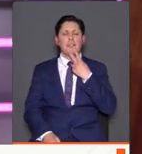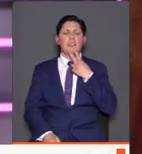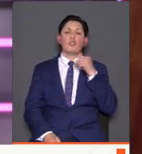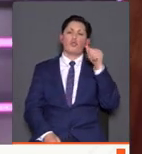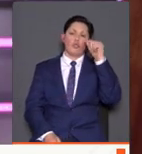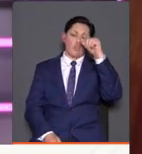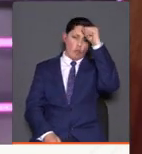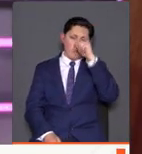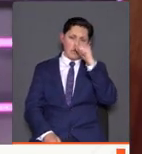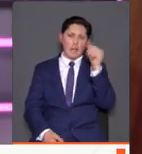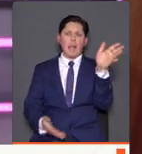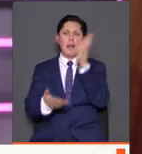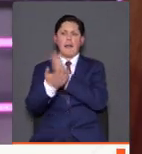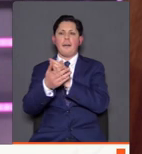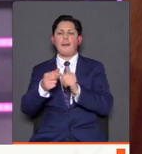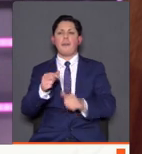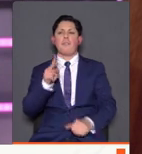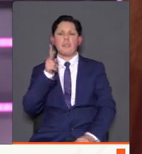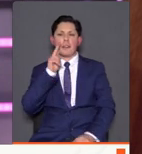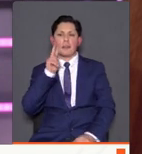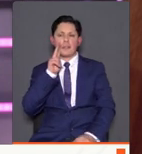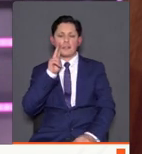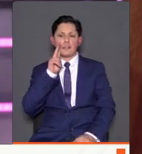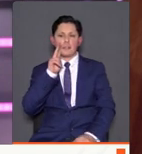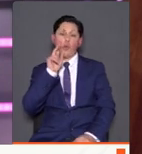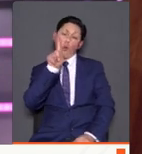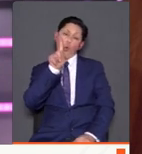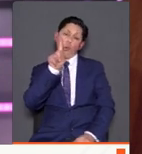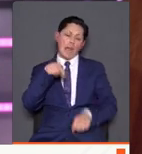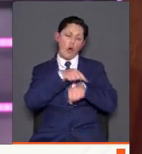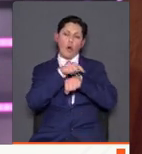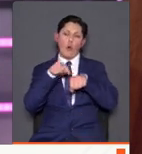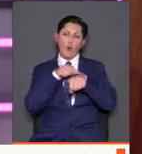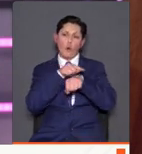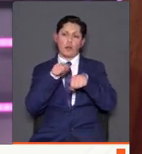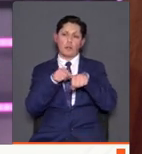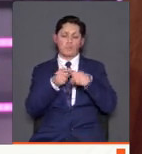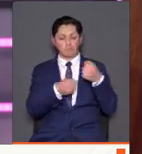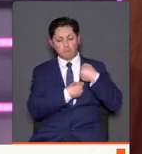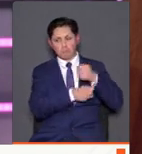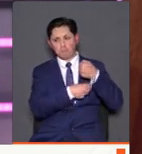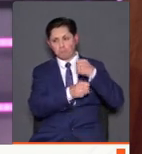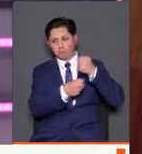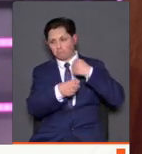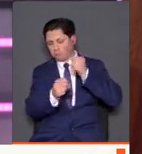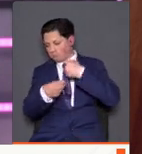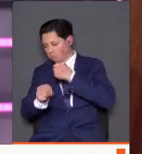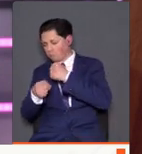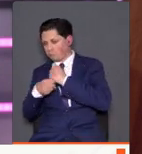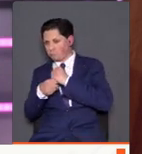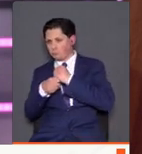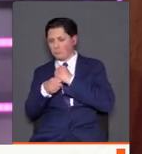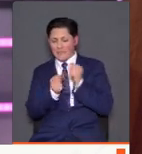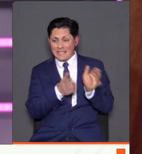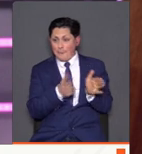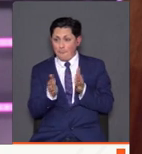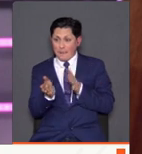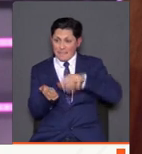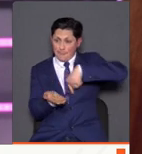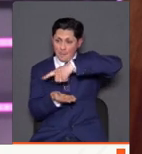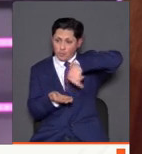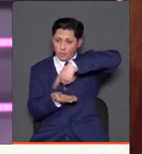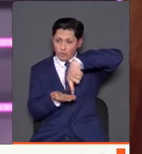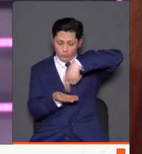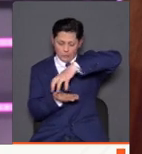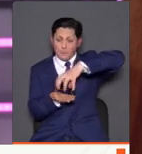no transmitía. Entonces me dieron una horita a mí, entre medio de la limpieza de los equipos, de 5 a 6 de la tarde. Y